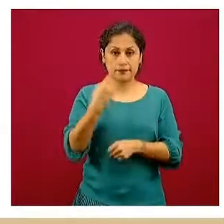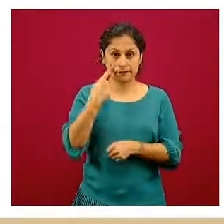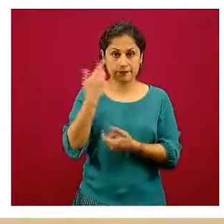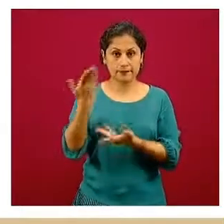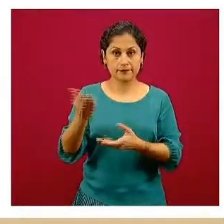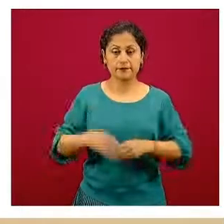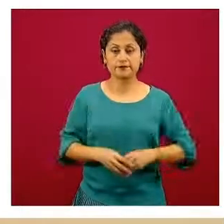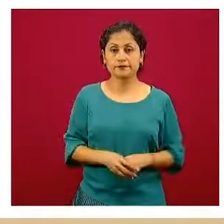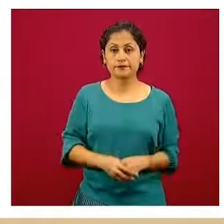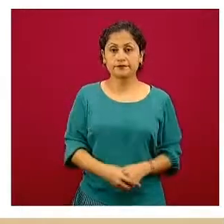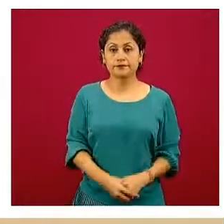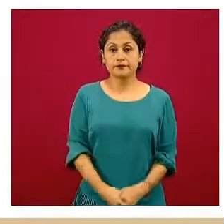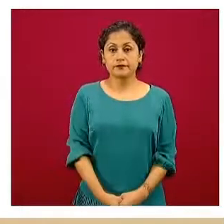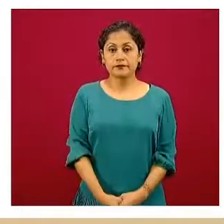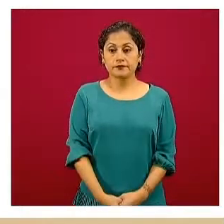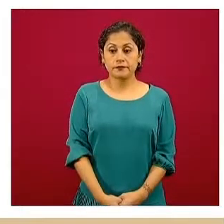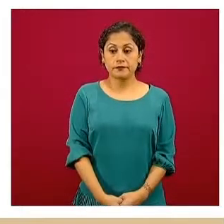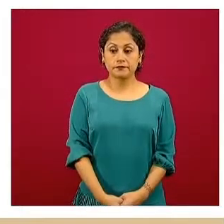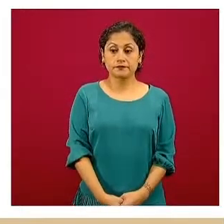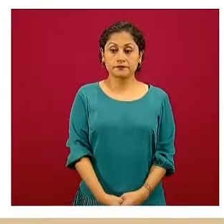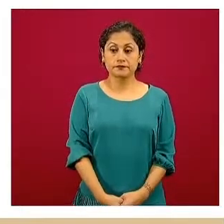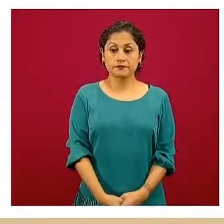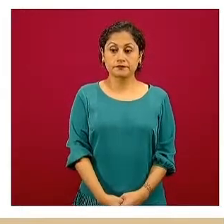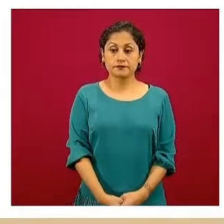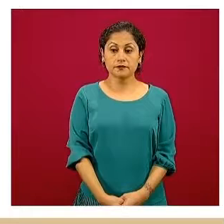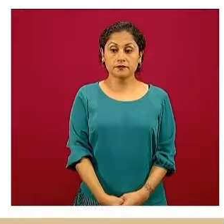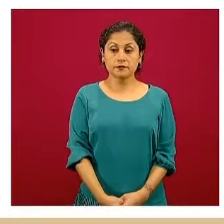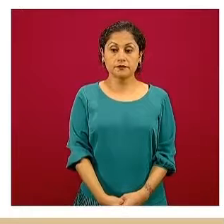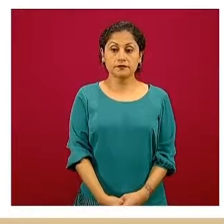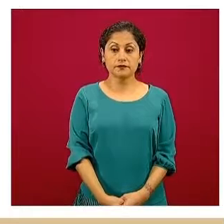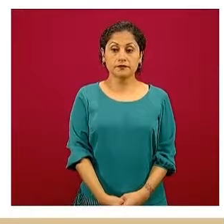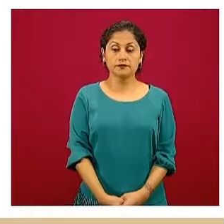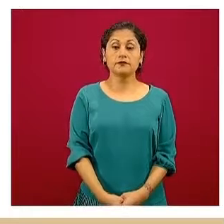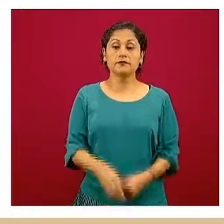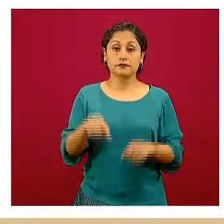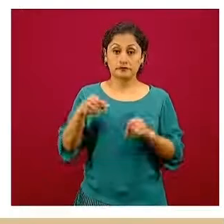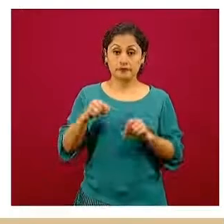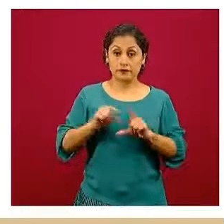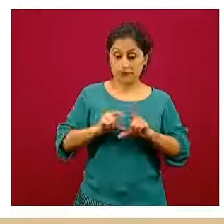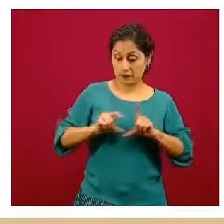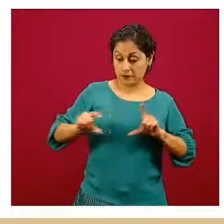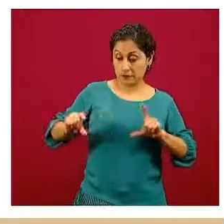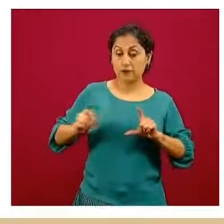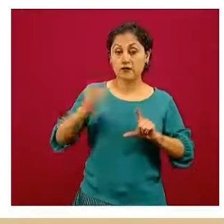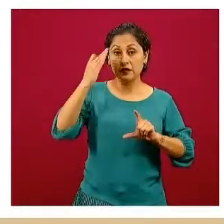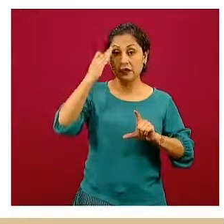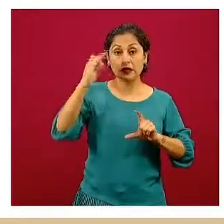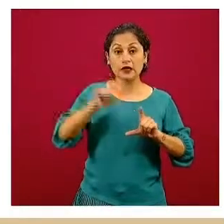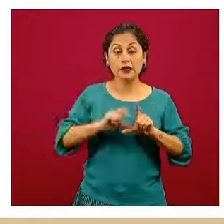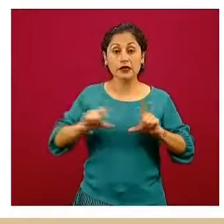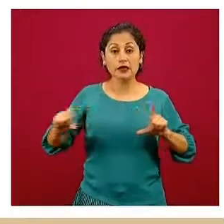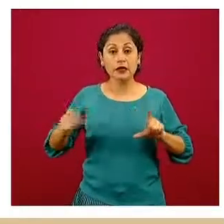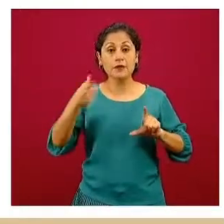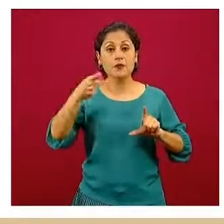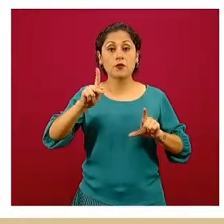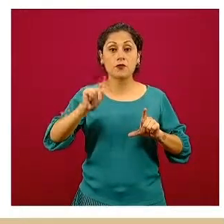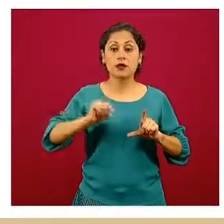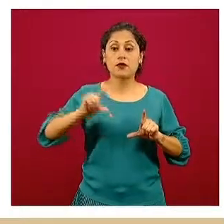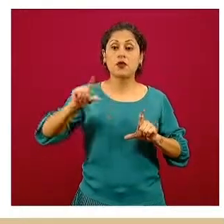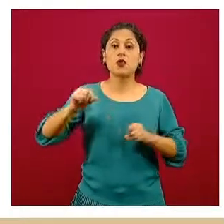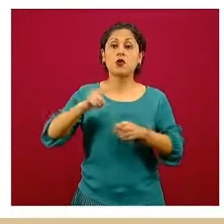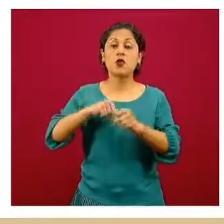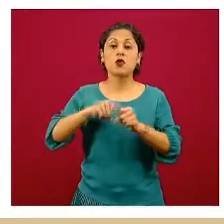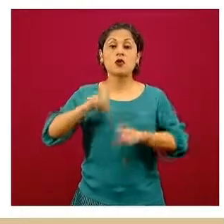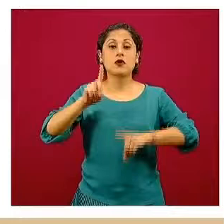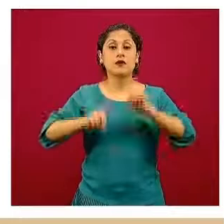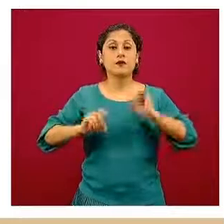siguiente diapositiva, vamos a ver cómo están precisamente distribuidas en el tiempo. Todavía hay un buen grupo de